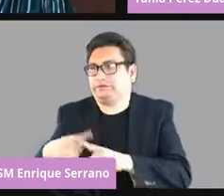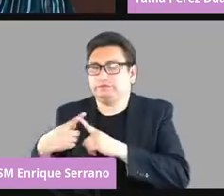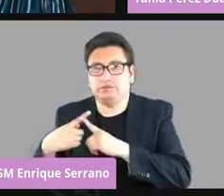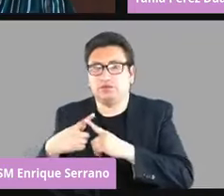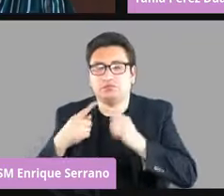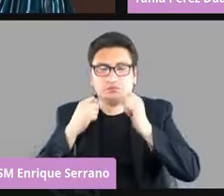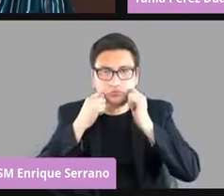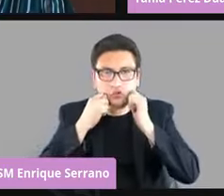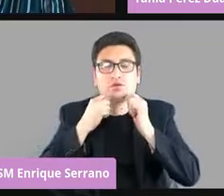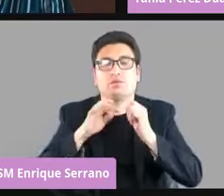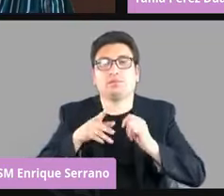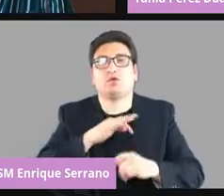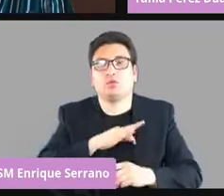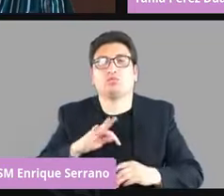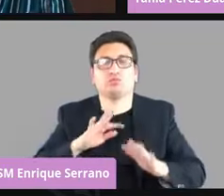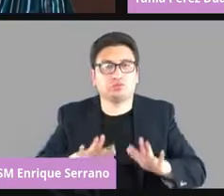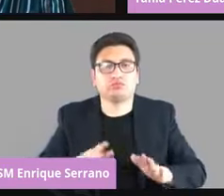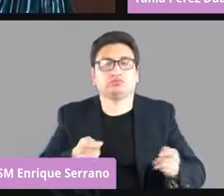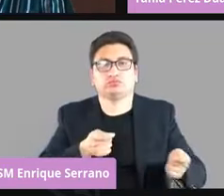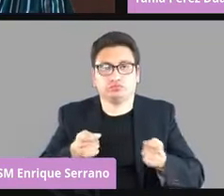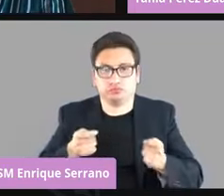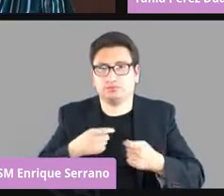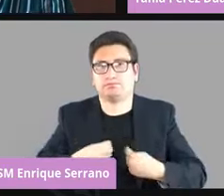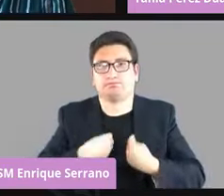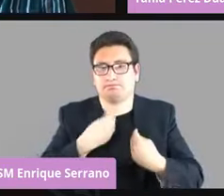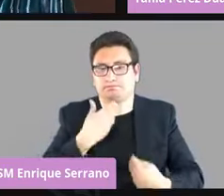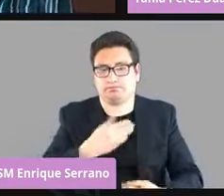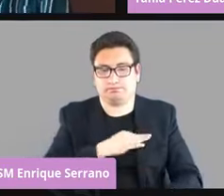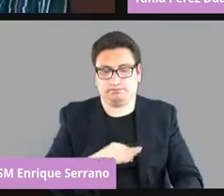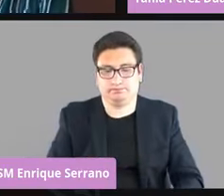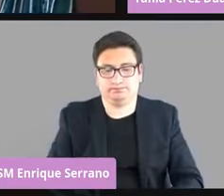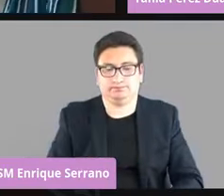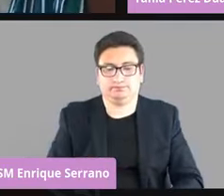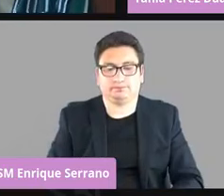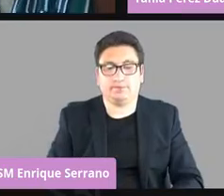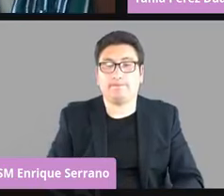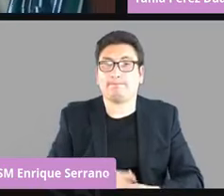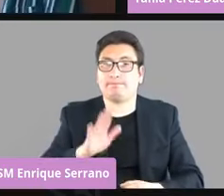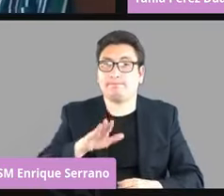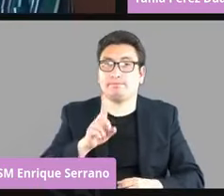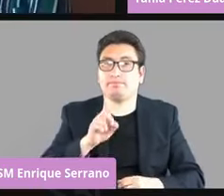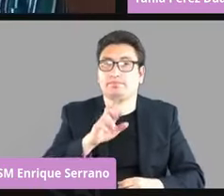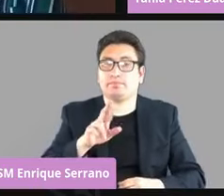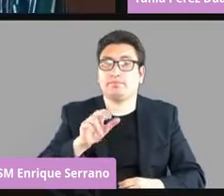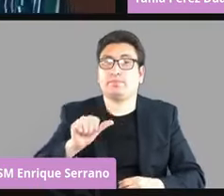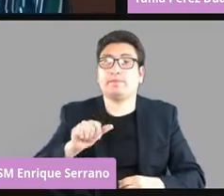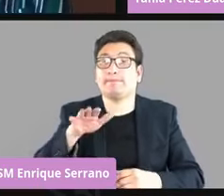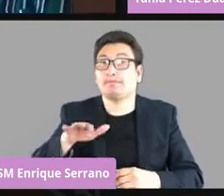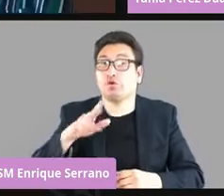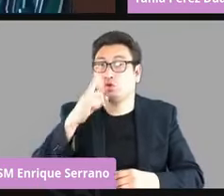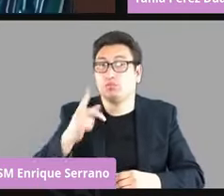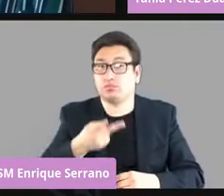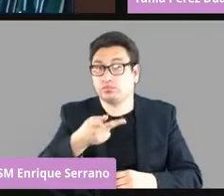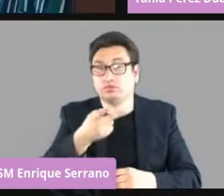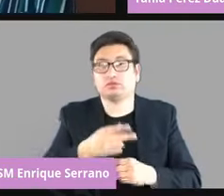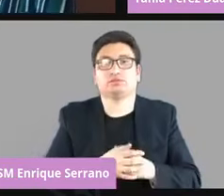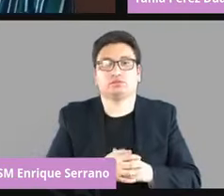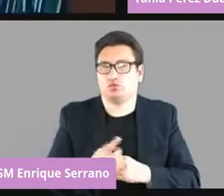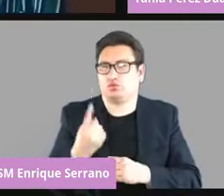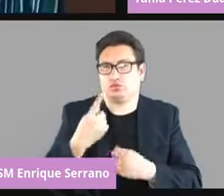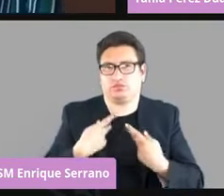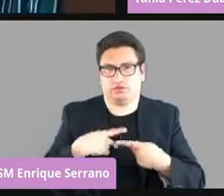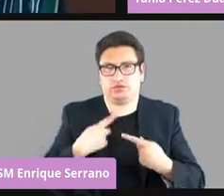sí que tener una buena calidad de vida como tal. Tremendo. Doctora, una pregunta dice la audiencia, una pregunta de una